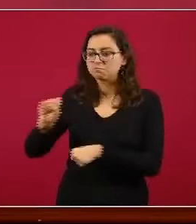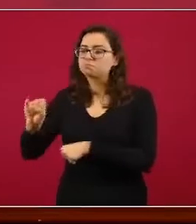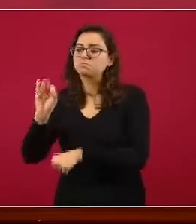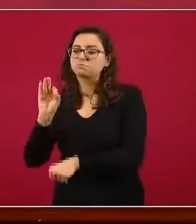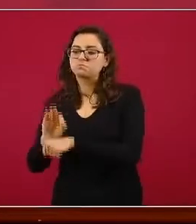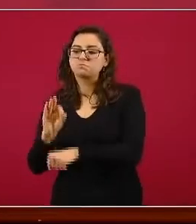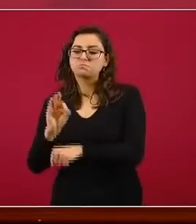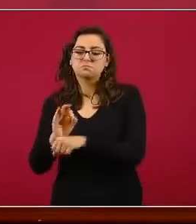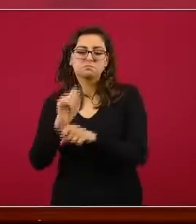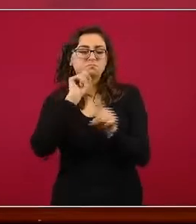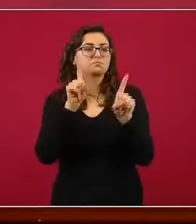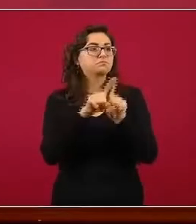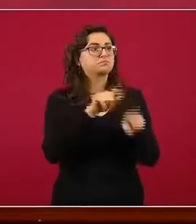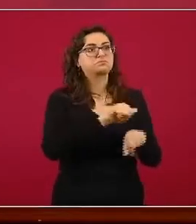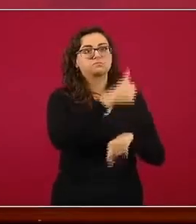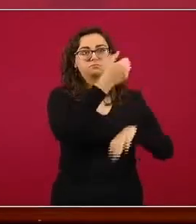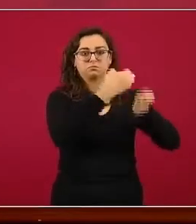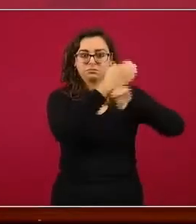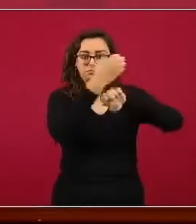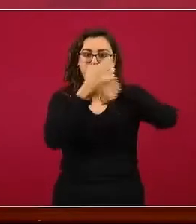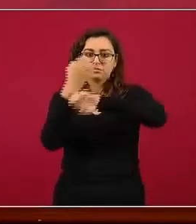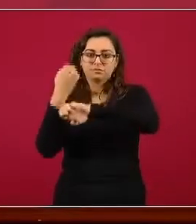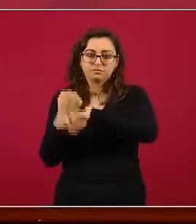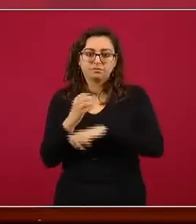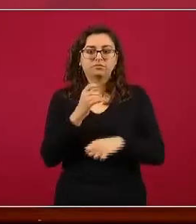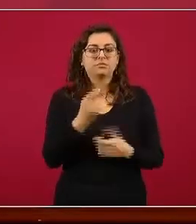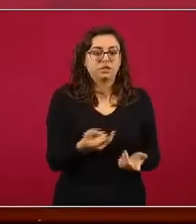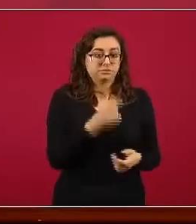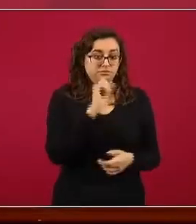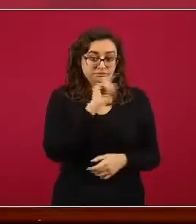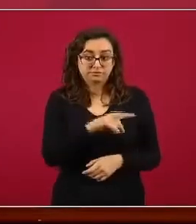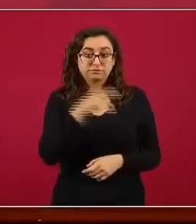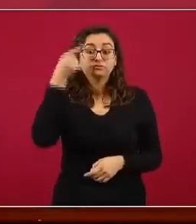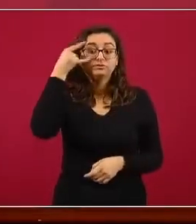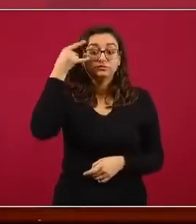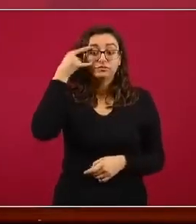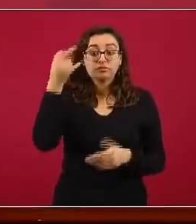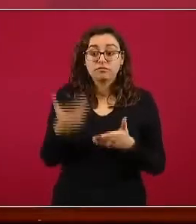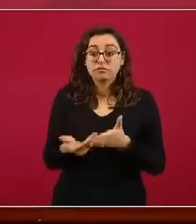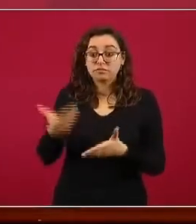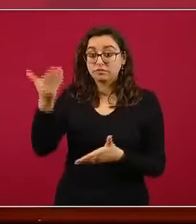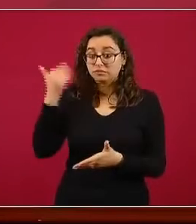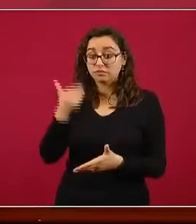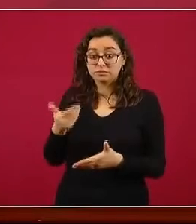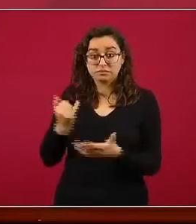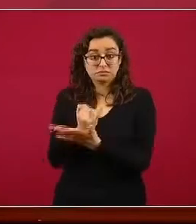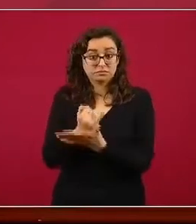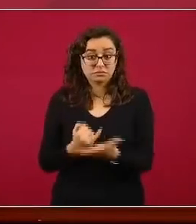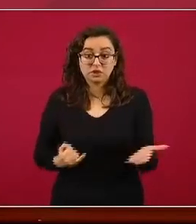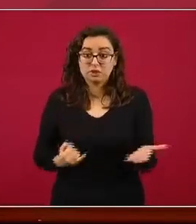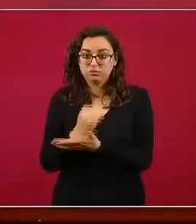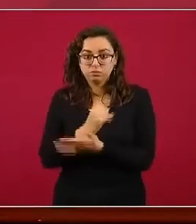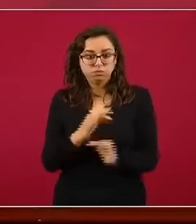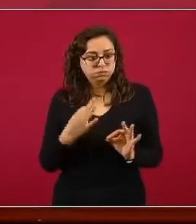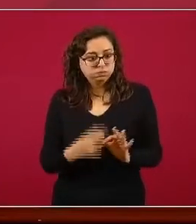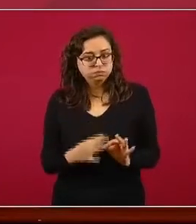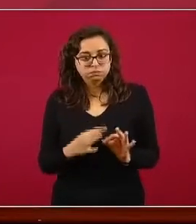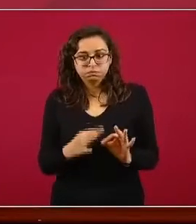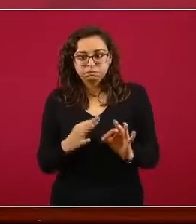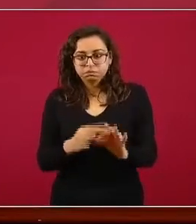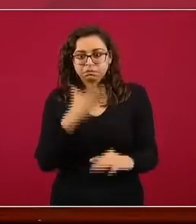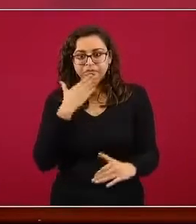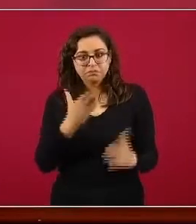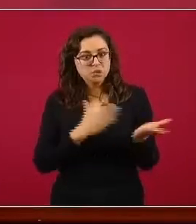hecho con muchos otros gobiernos de los estados. Campeche, por ejemplo, tomó decisiones muy prudentes y muy oportunas y tuvo un